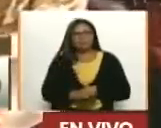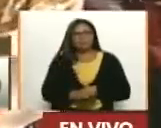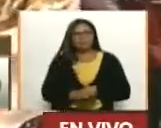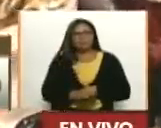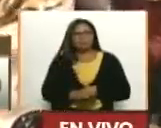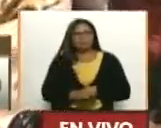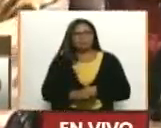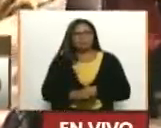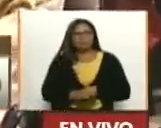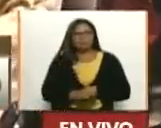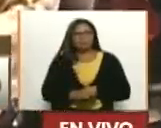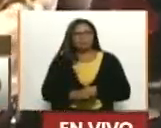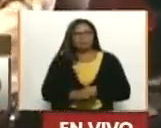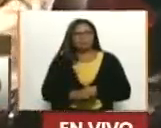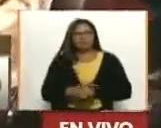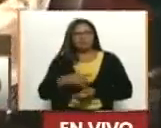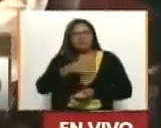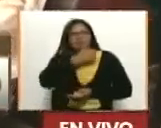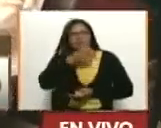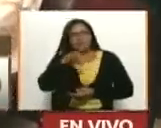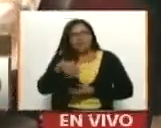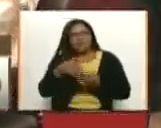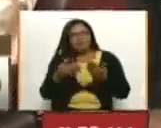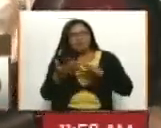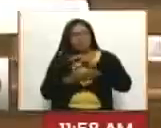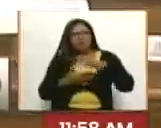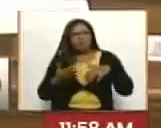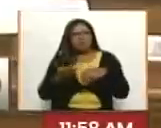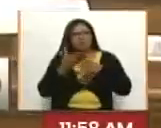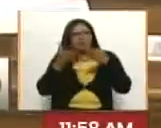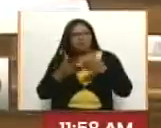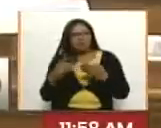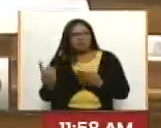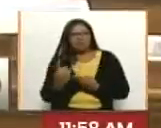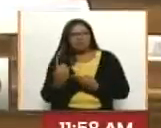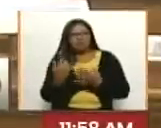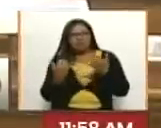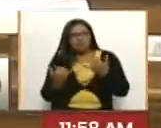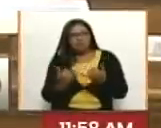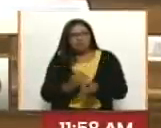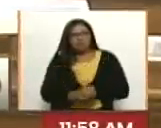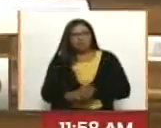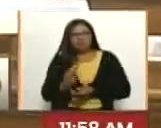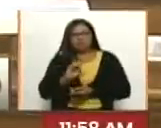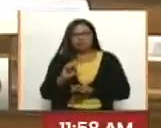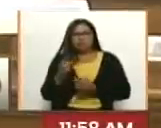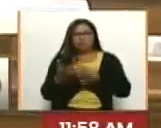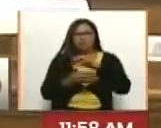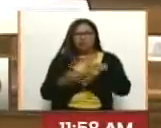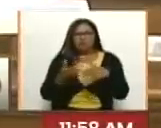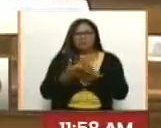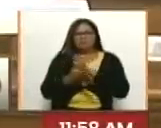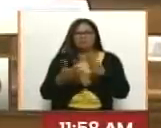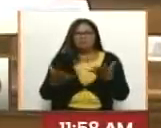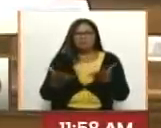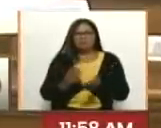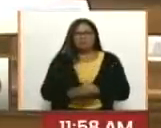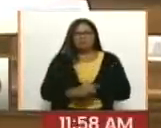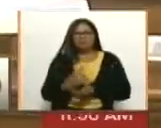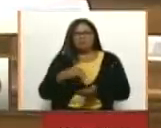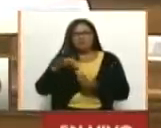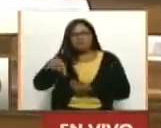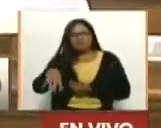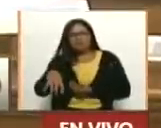jefe de Estado, este tema no es un problema del gobierno nada más. No es un problema del gobierno, es un problema del